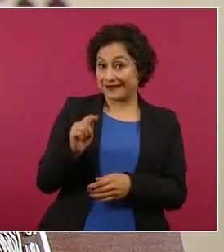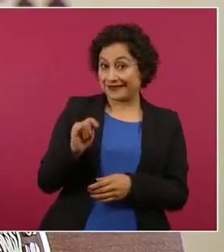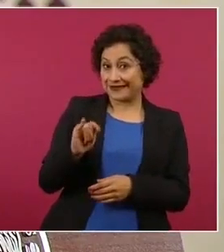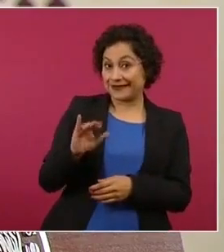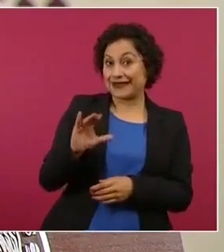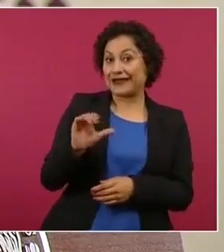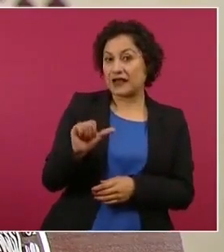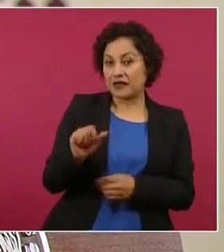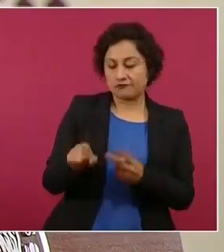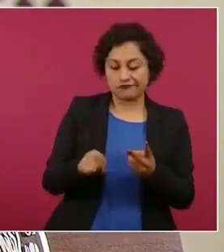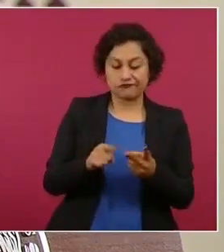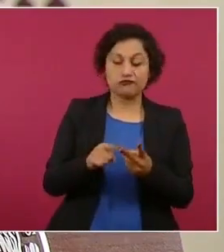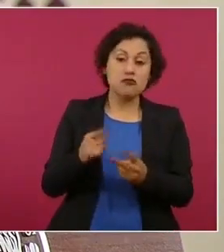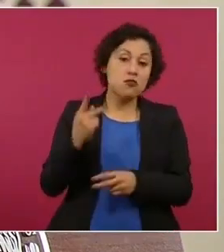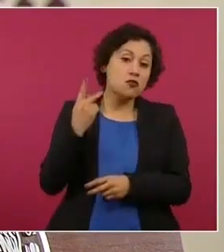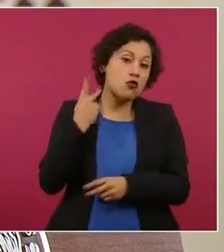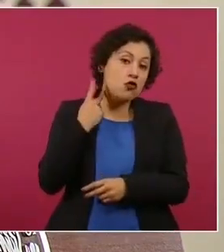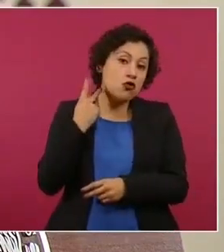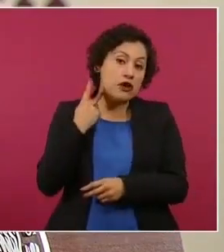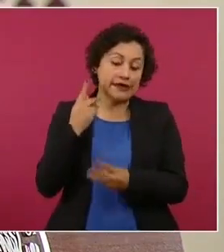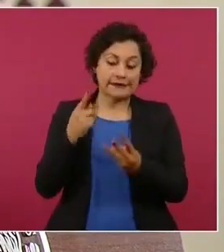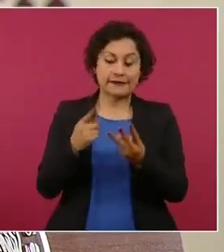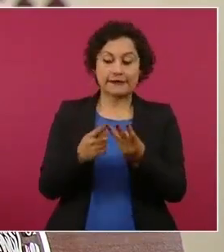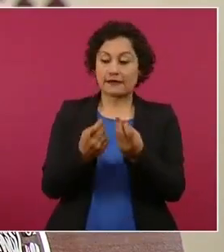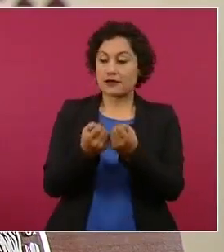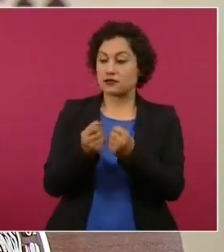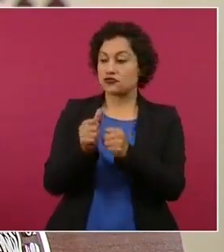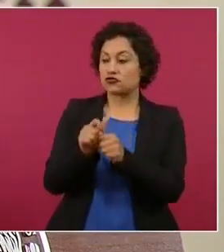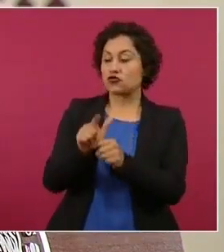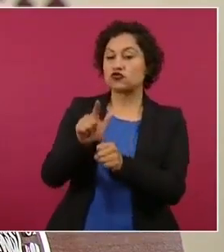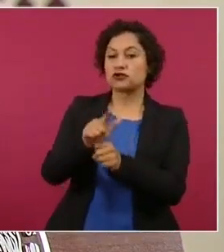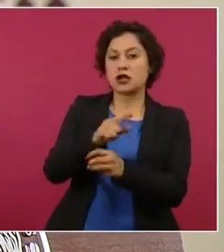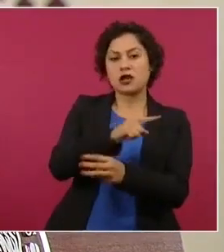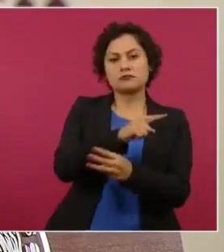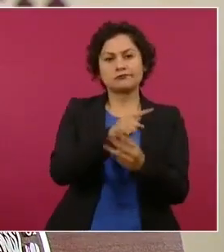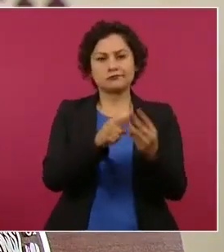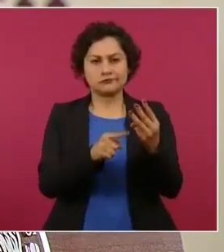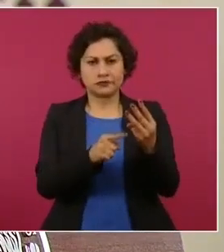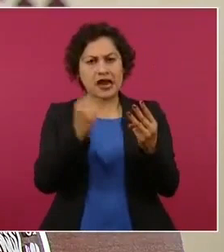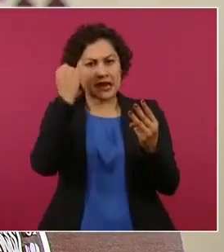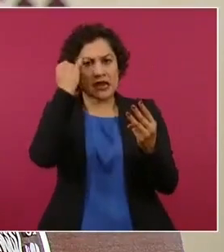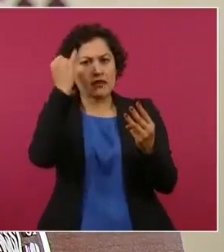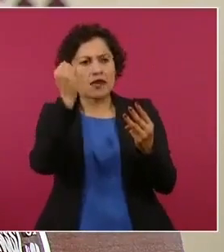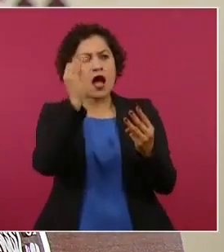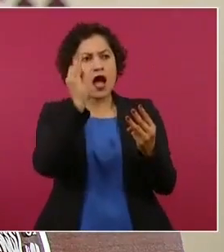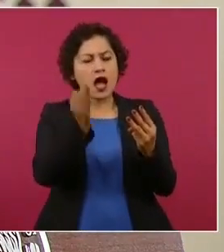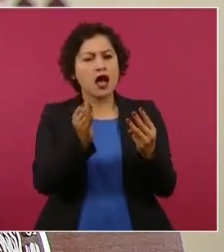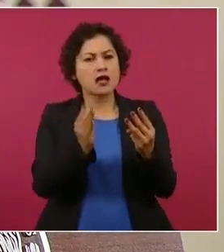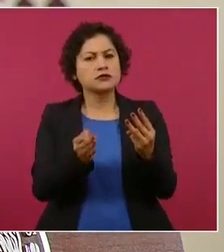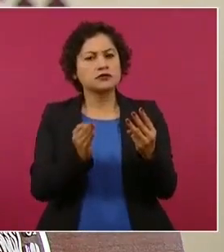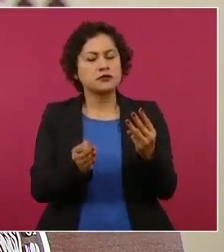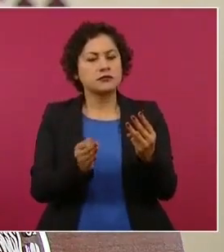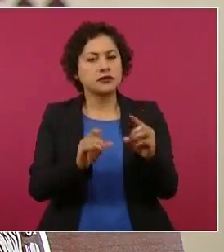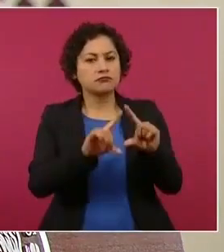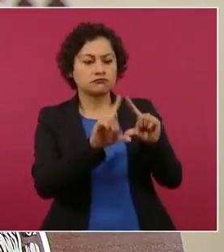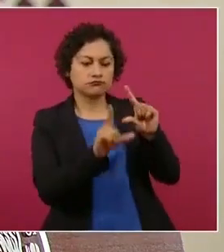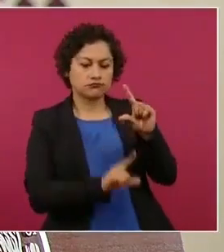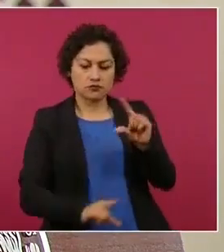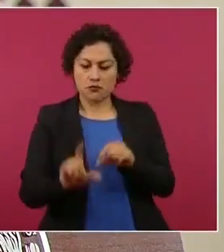políticamente socialmente que más de 20 millones de la población mexicana